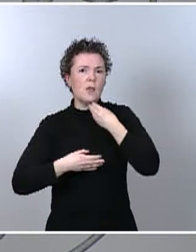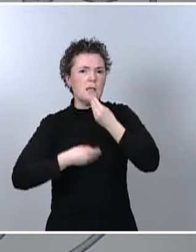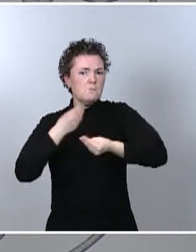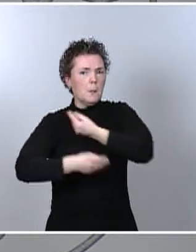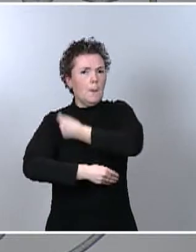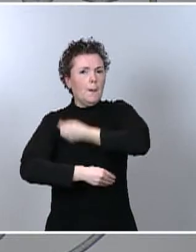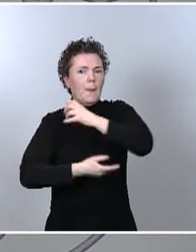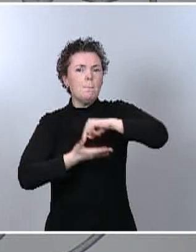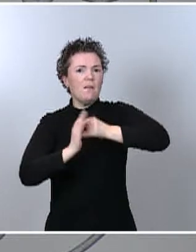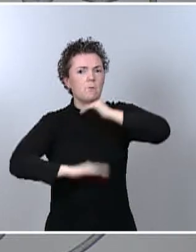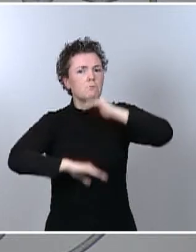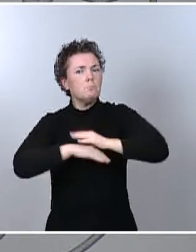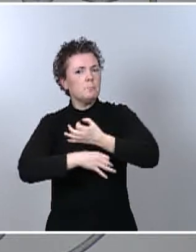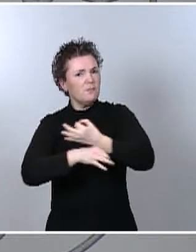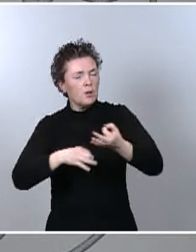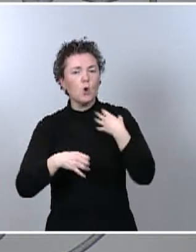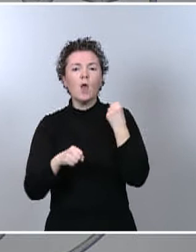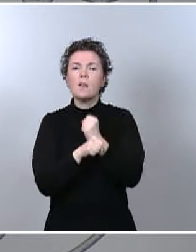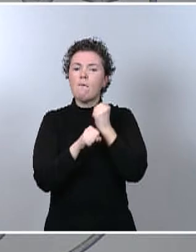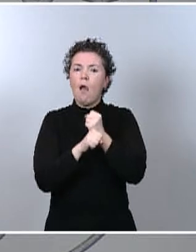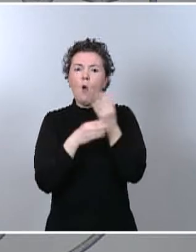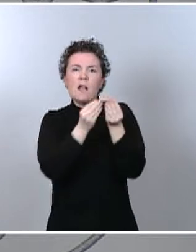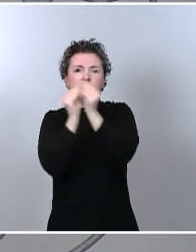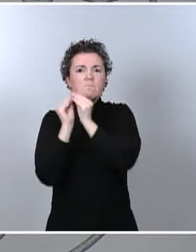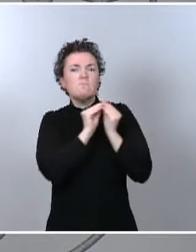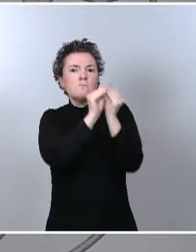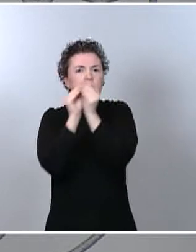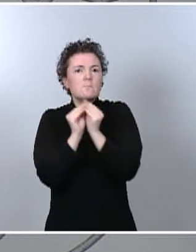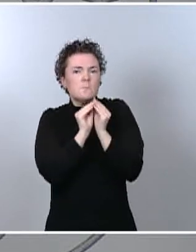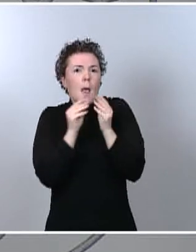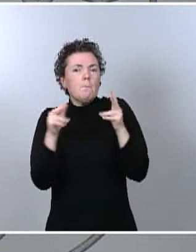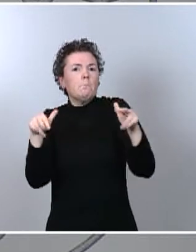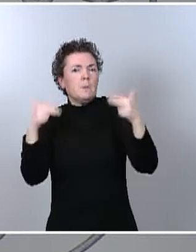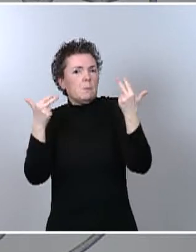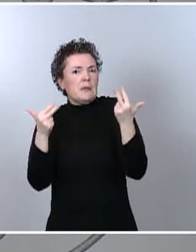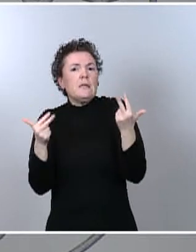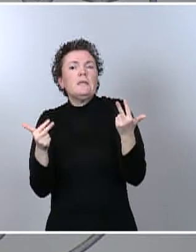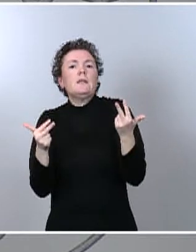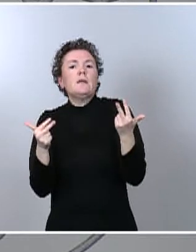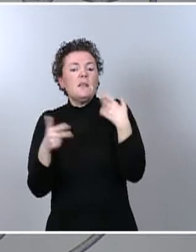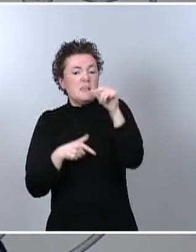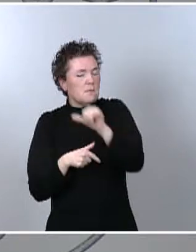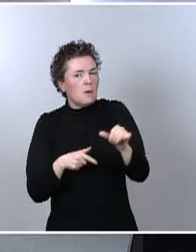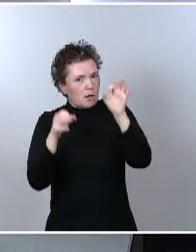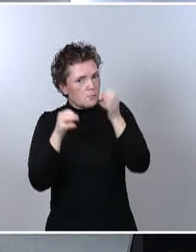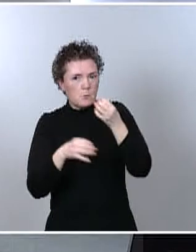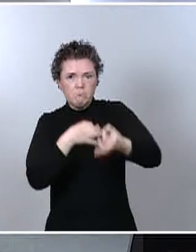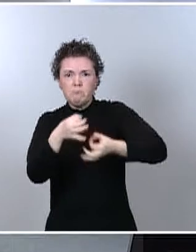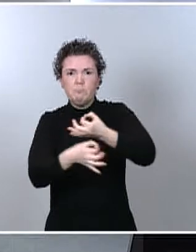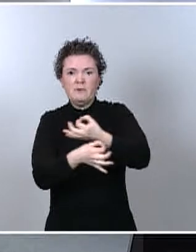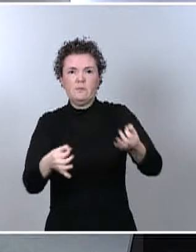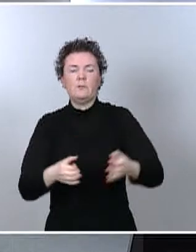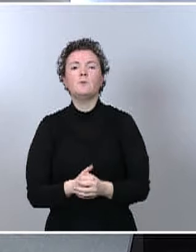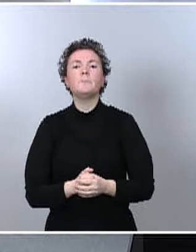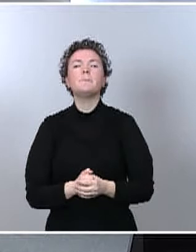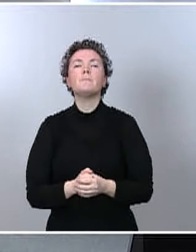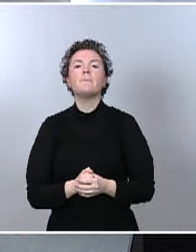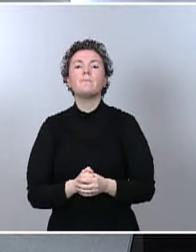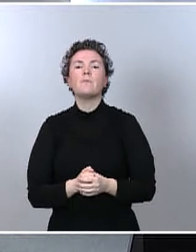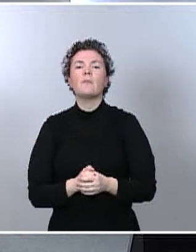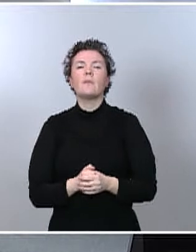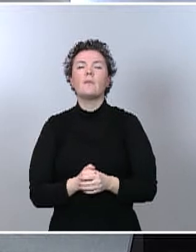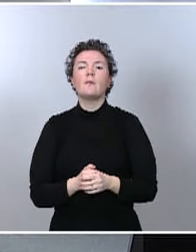de que haya que aumentar el ritmo en algunos territorios de la administración de estas vacunas. Estamos seguros de que